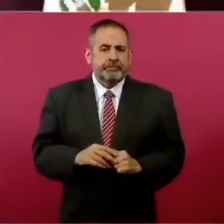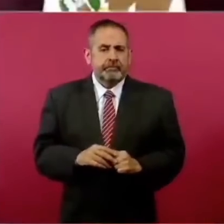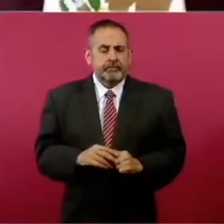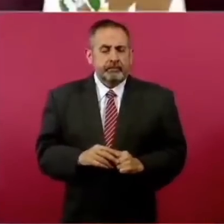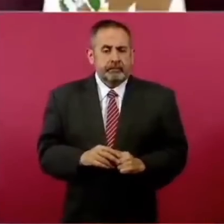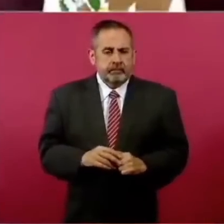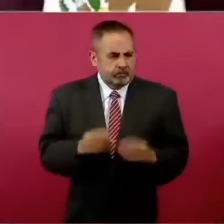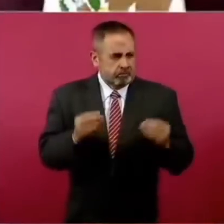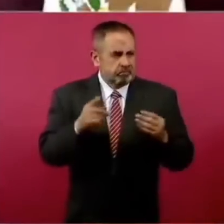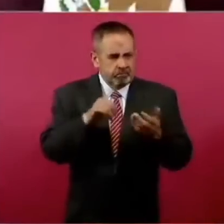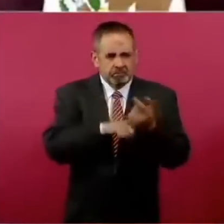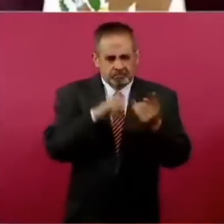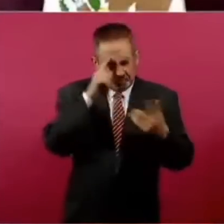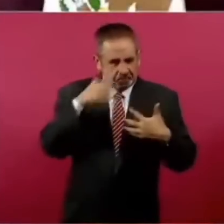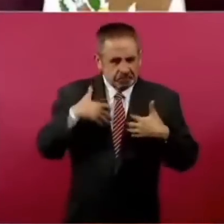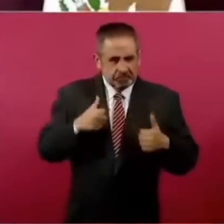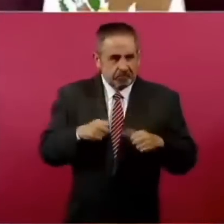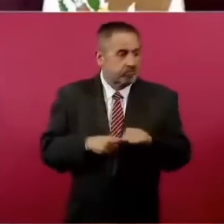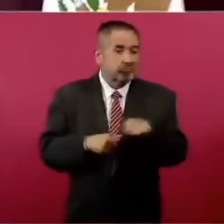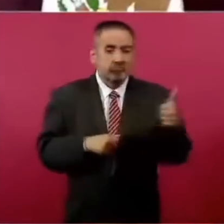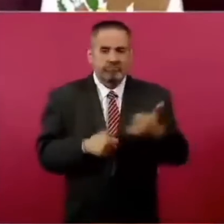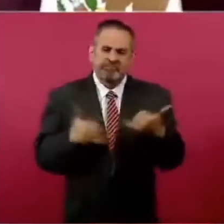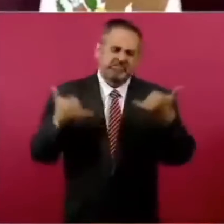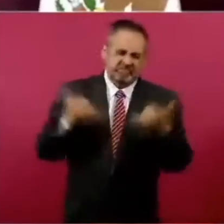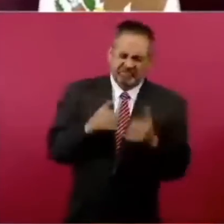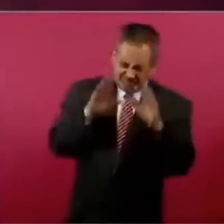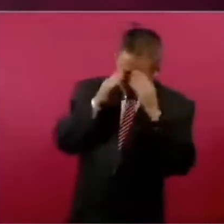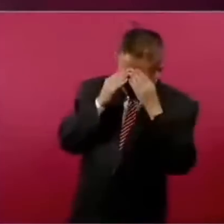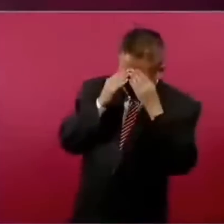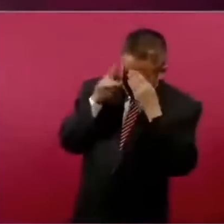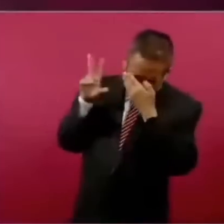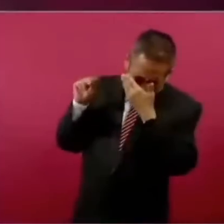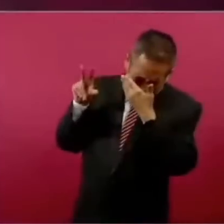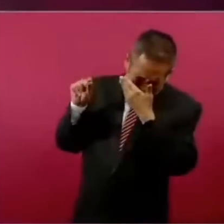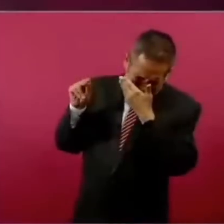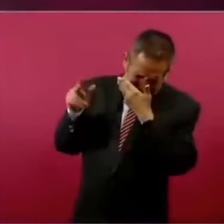pues muchos, otros no, están obcecados.